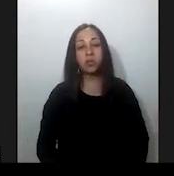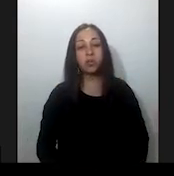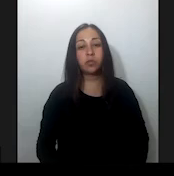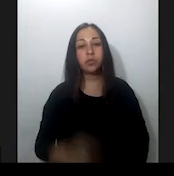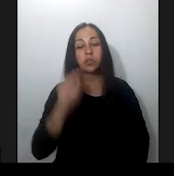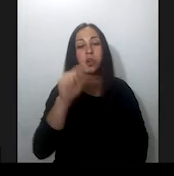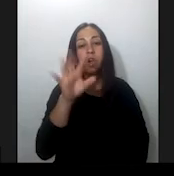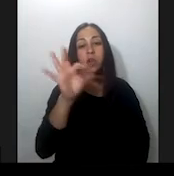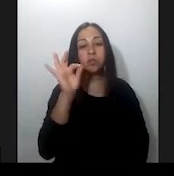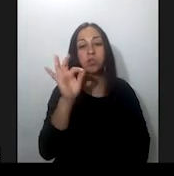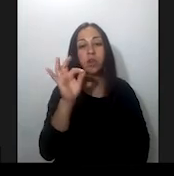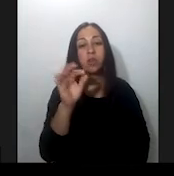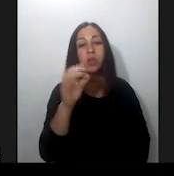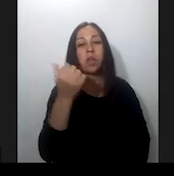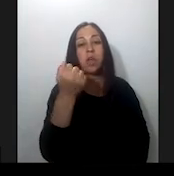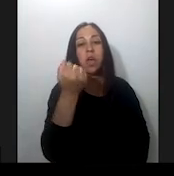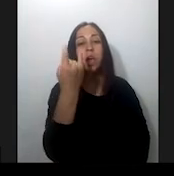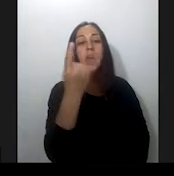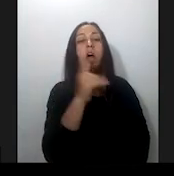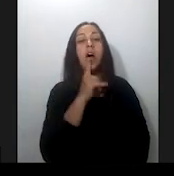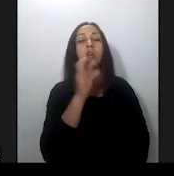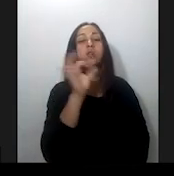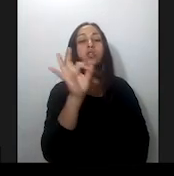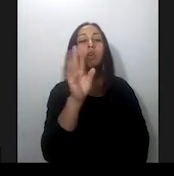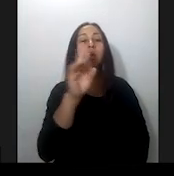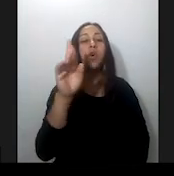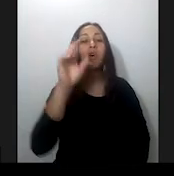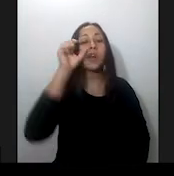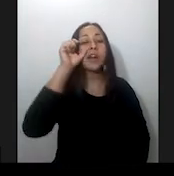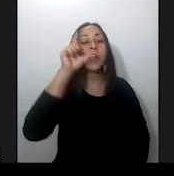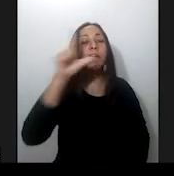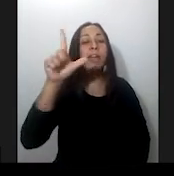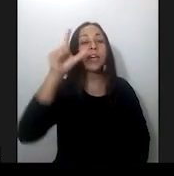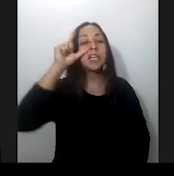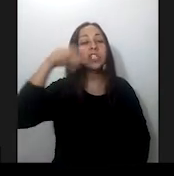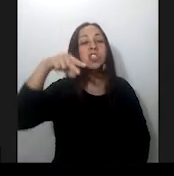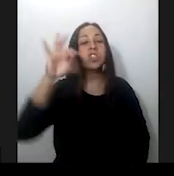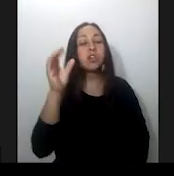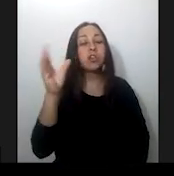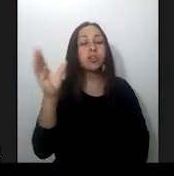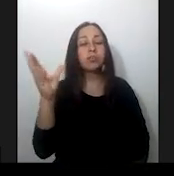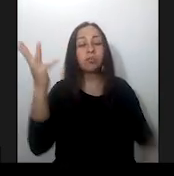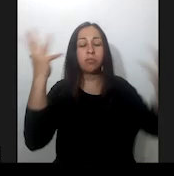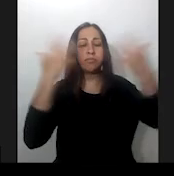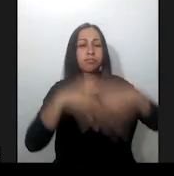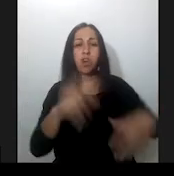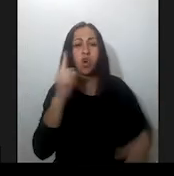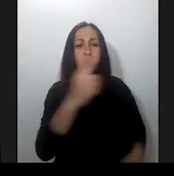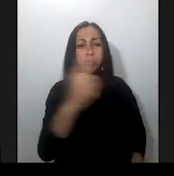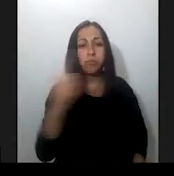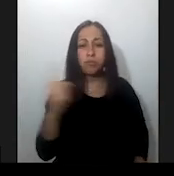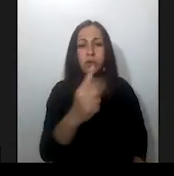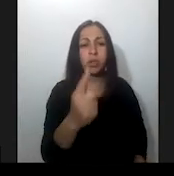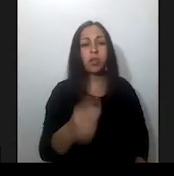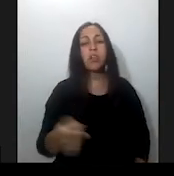abajo y voy a tocar las opciones de autorrelleno. De manera predeterminada me rellenó todo